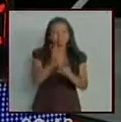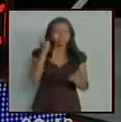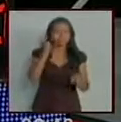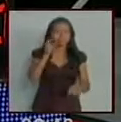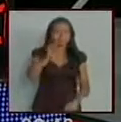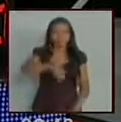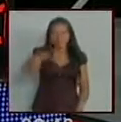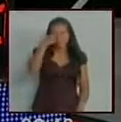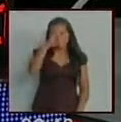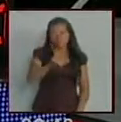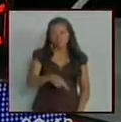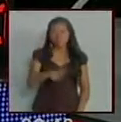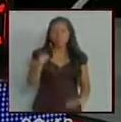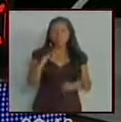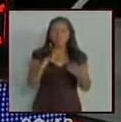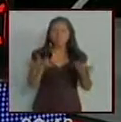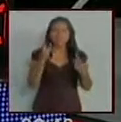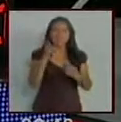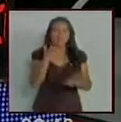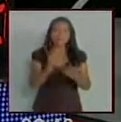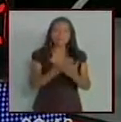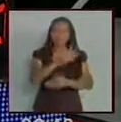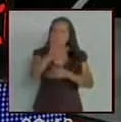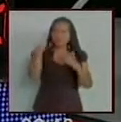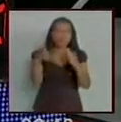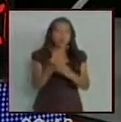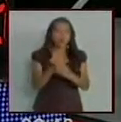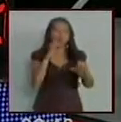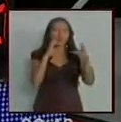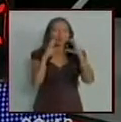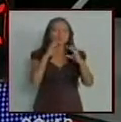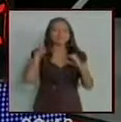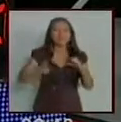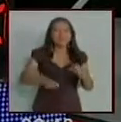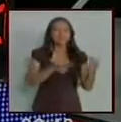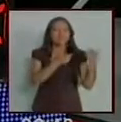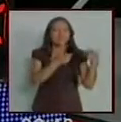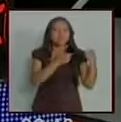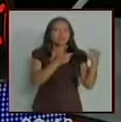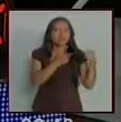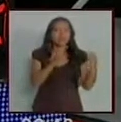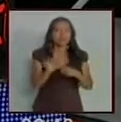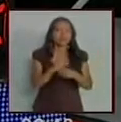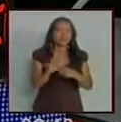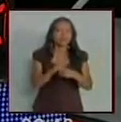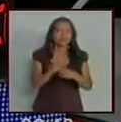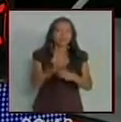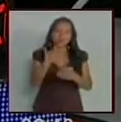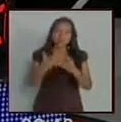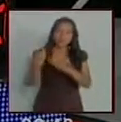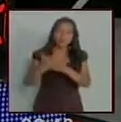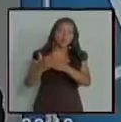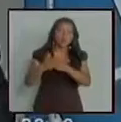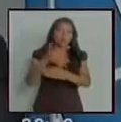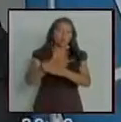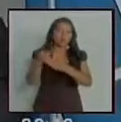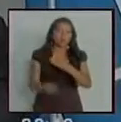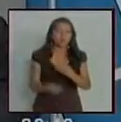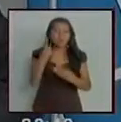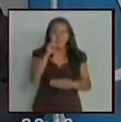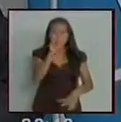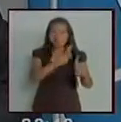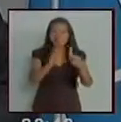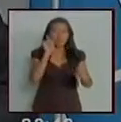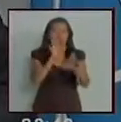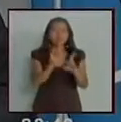Definitivamente, y estamos a tono, doctor, tiene usted muchísima razón, y los medios tenemos una función que evidentemente es socializar aquellas recomendaciones de los profesionales para